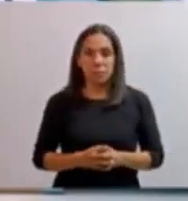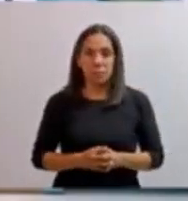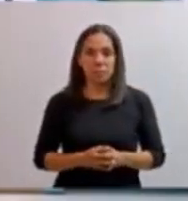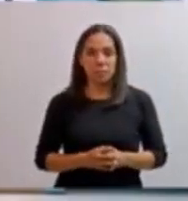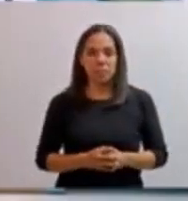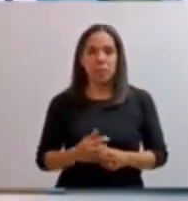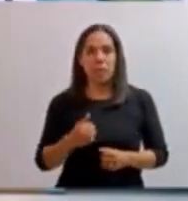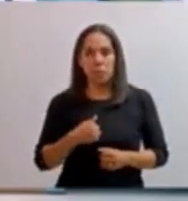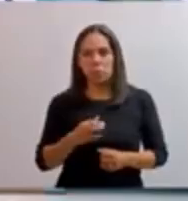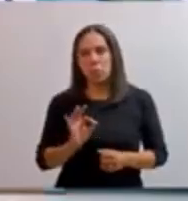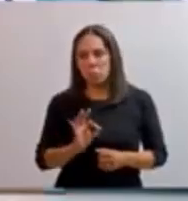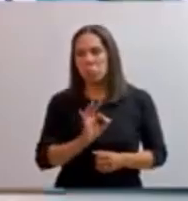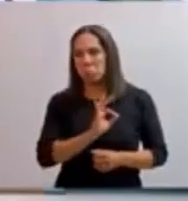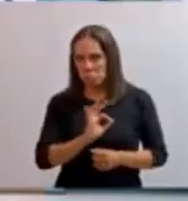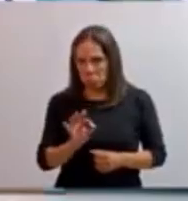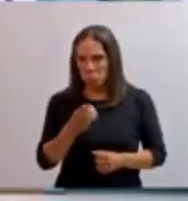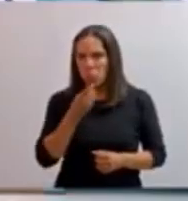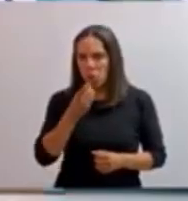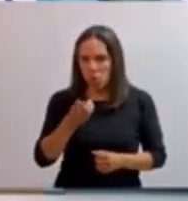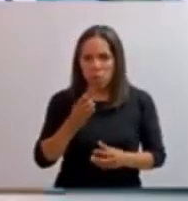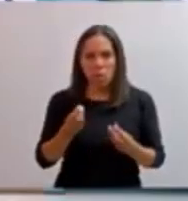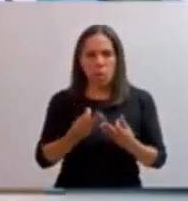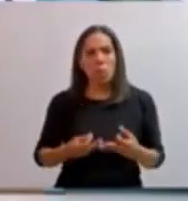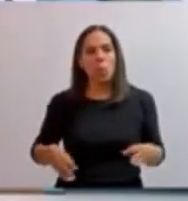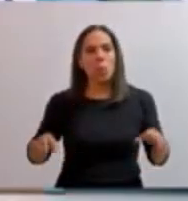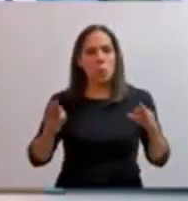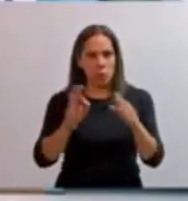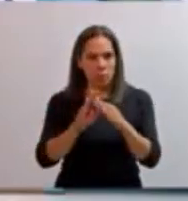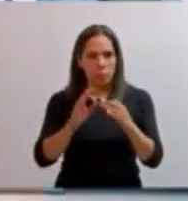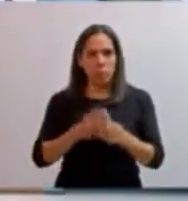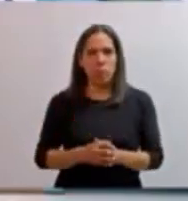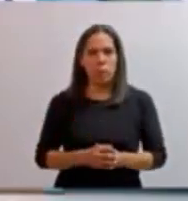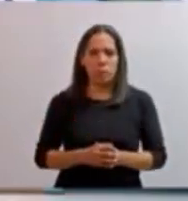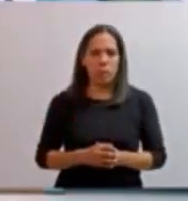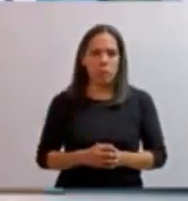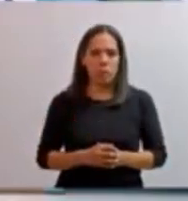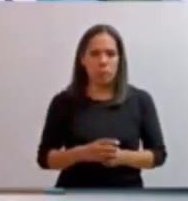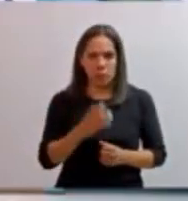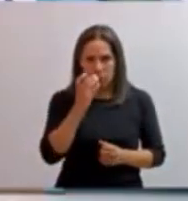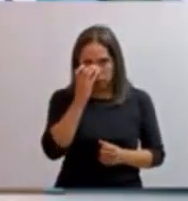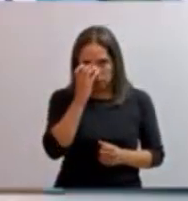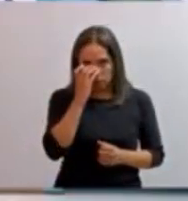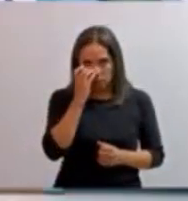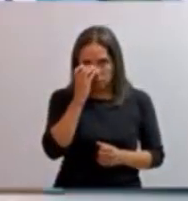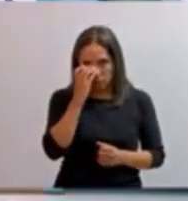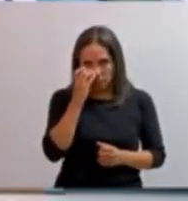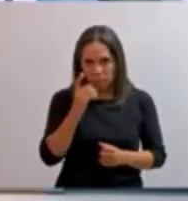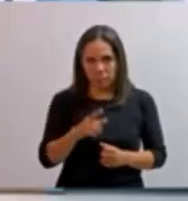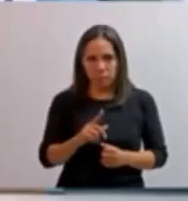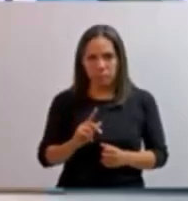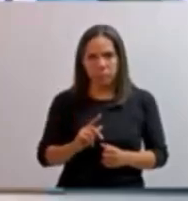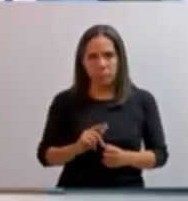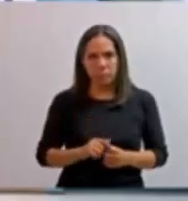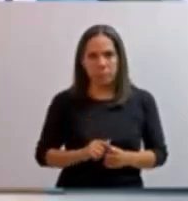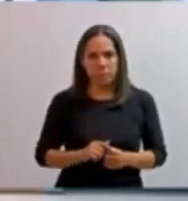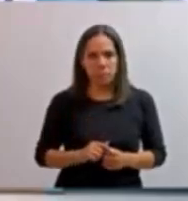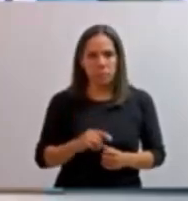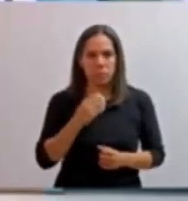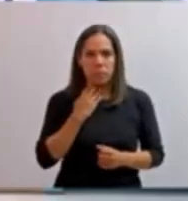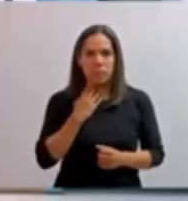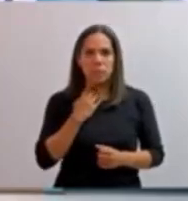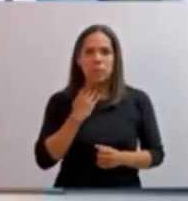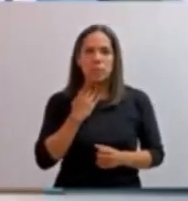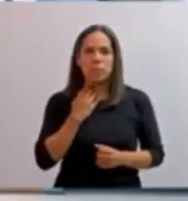Podría mencionar, y me parece que es muy importante, referir que en el programa anterior,